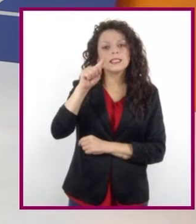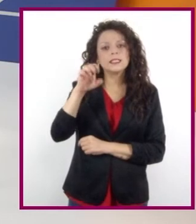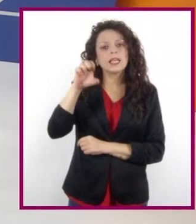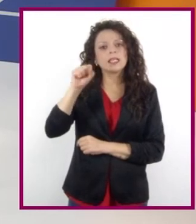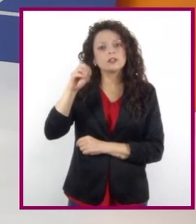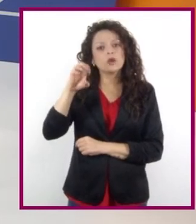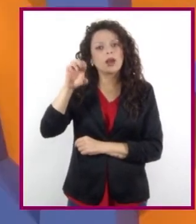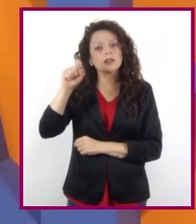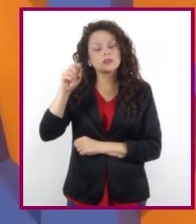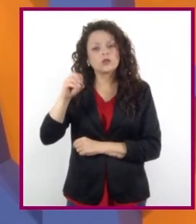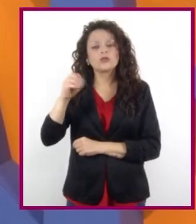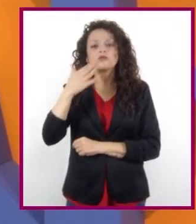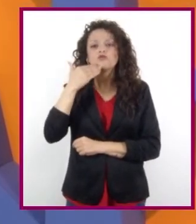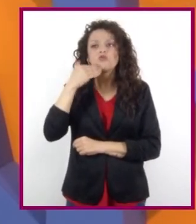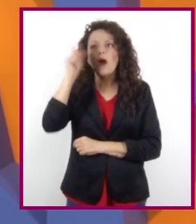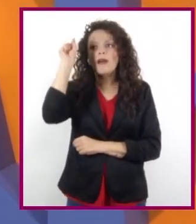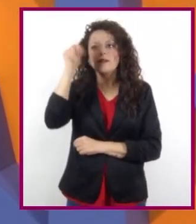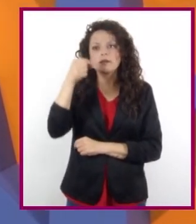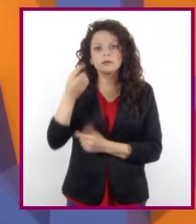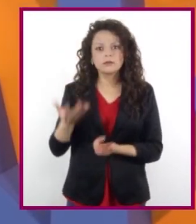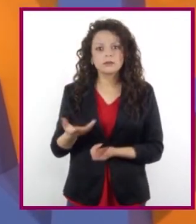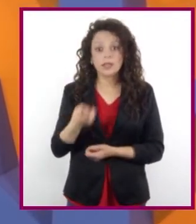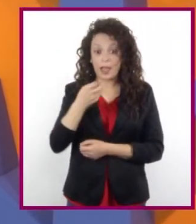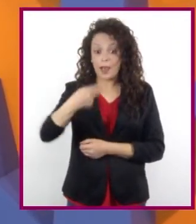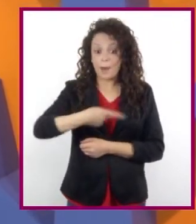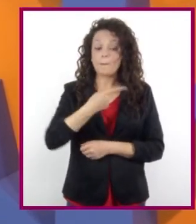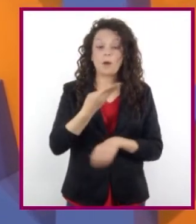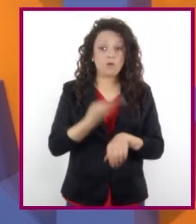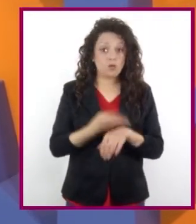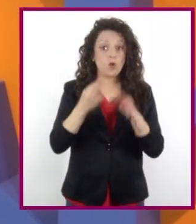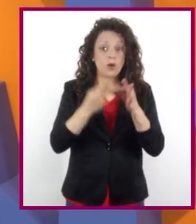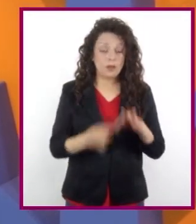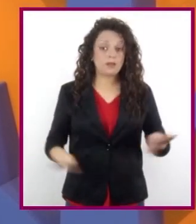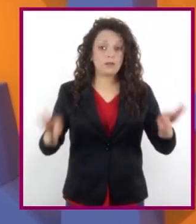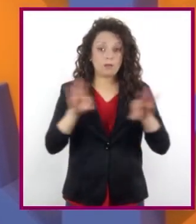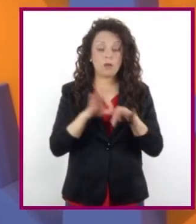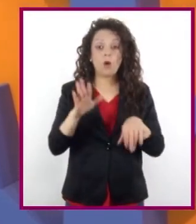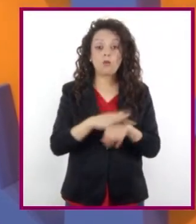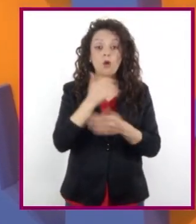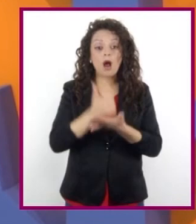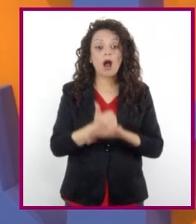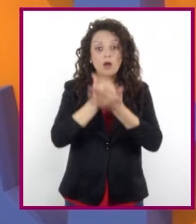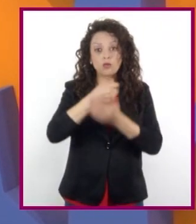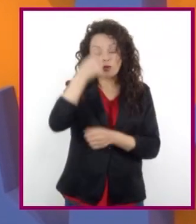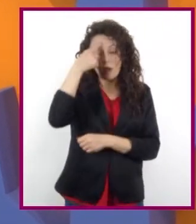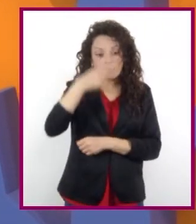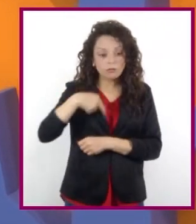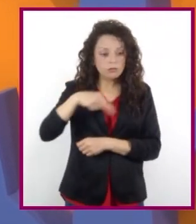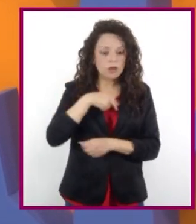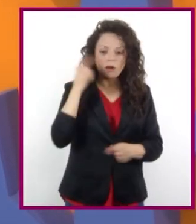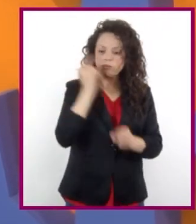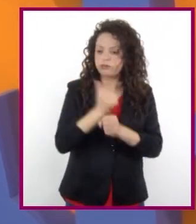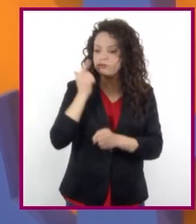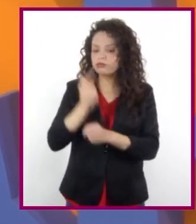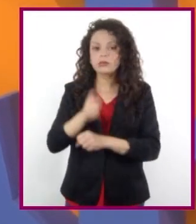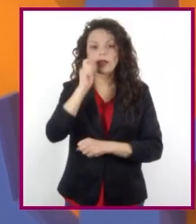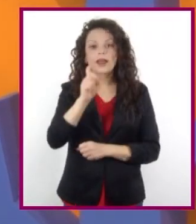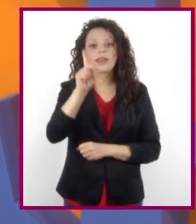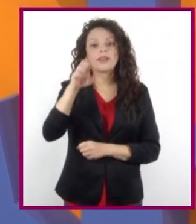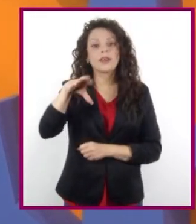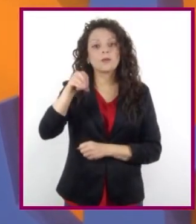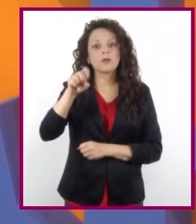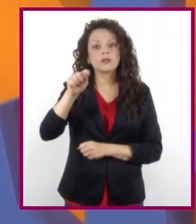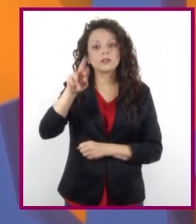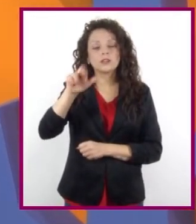sin acento? Es una pregunta importante, pues nos ayuda a identificar los demostrativos, cuando funcionan